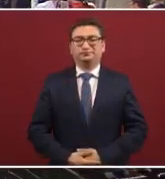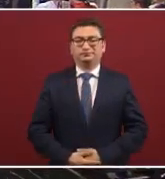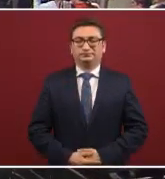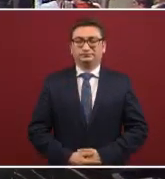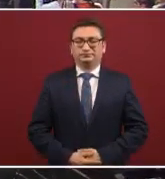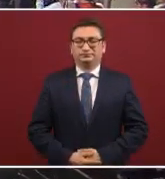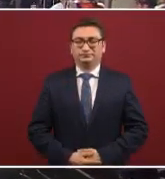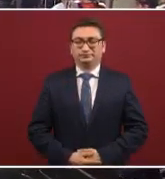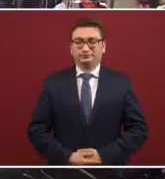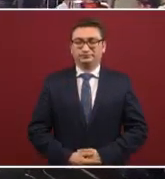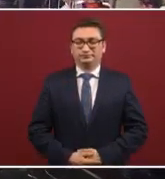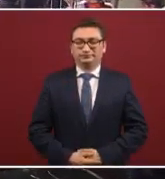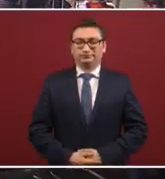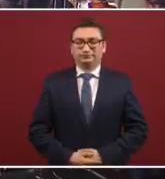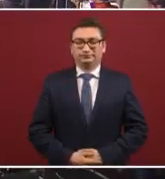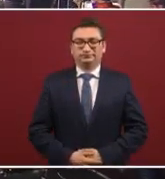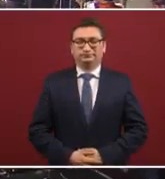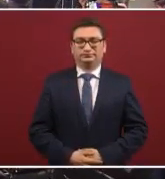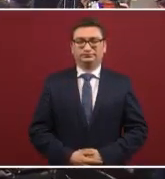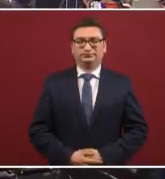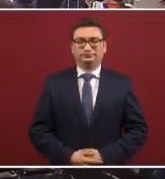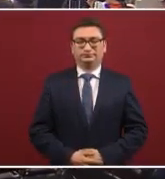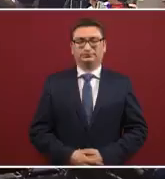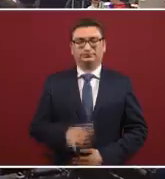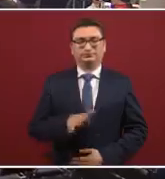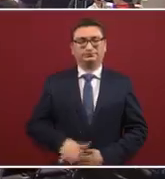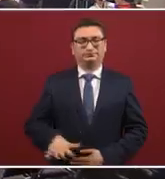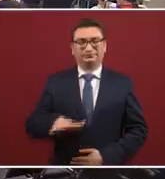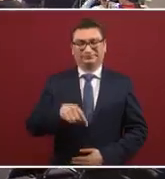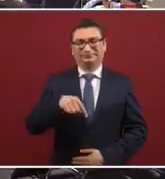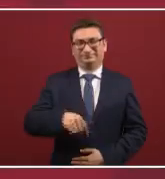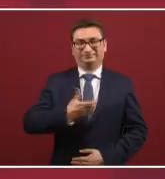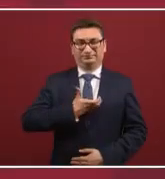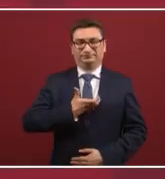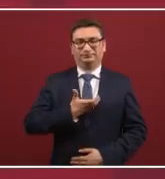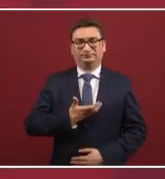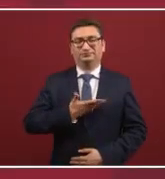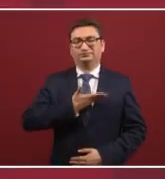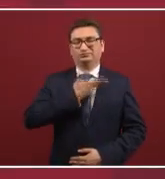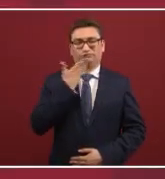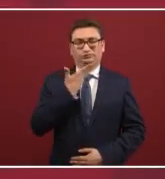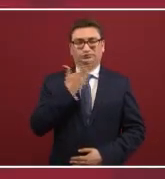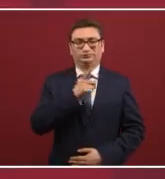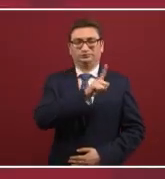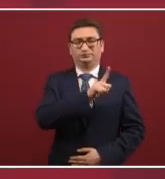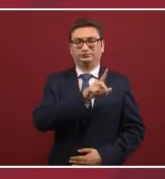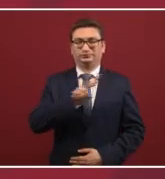en Palacio Nacional, de lunes a viernes